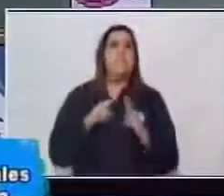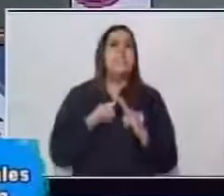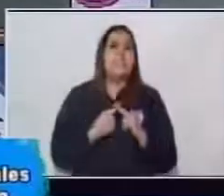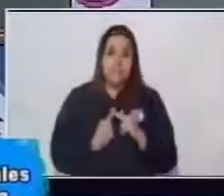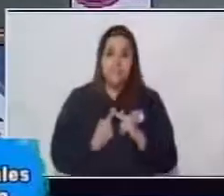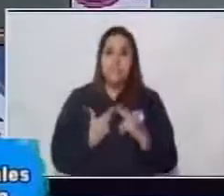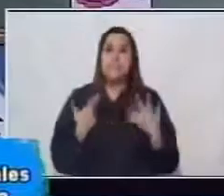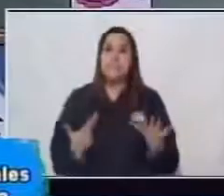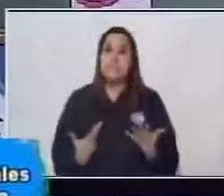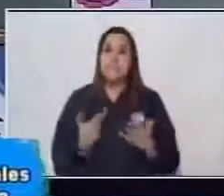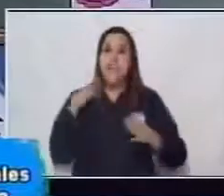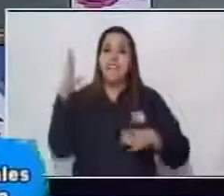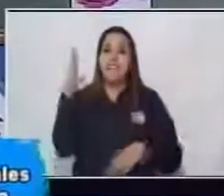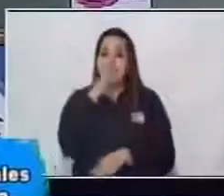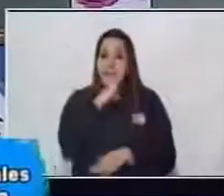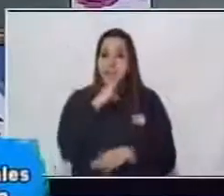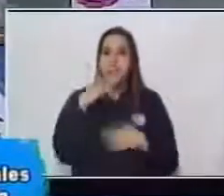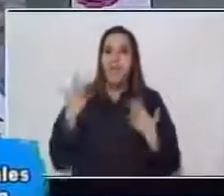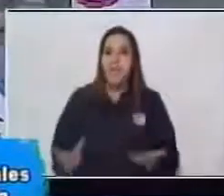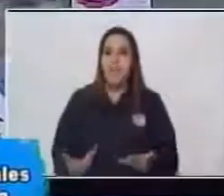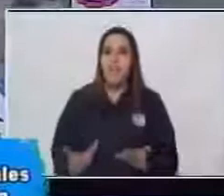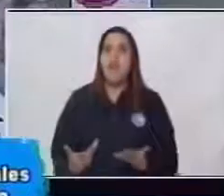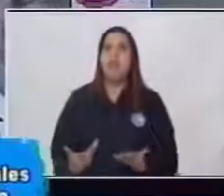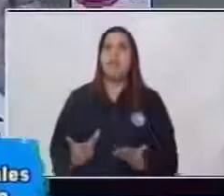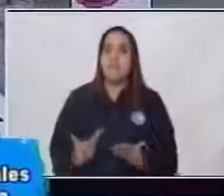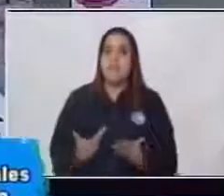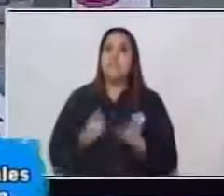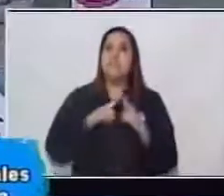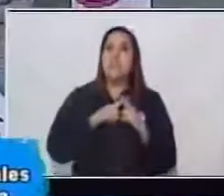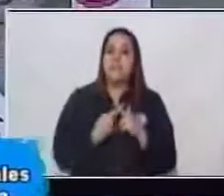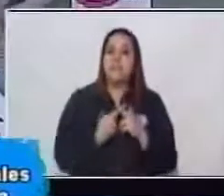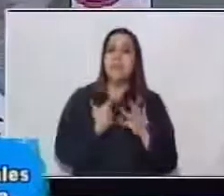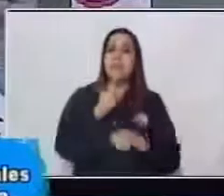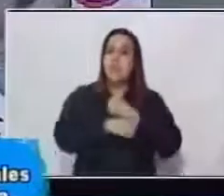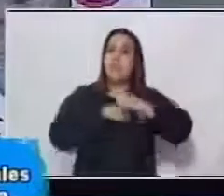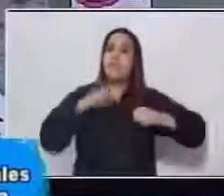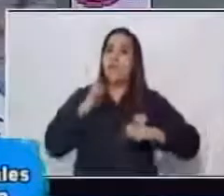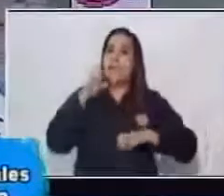con fe. ¿Y qué tenemos que hacer si empieza con fe?